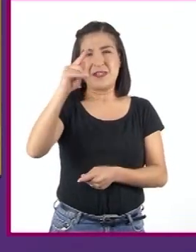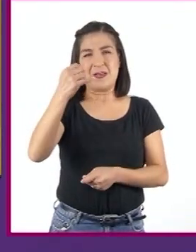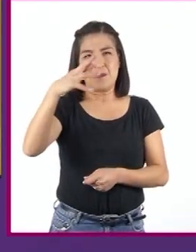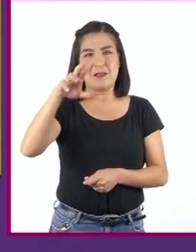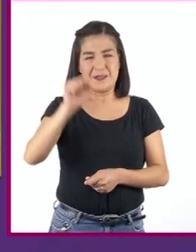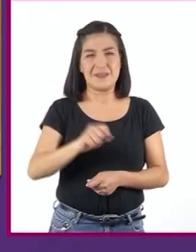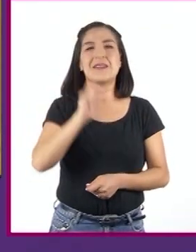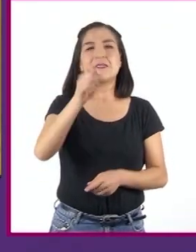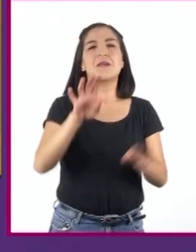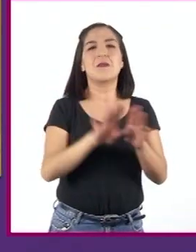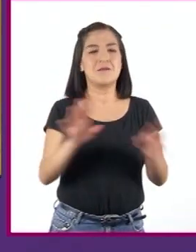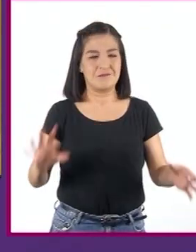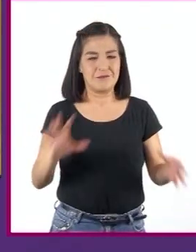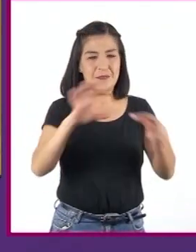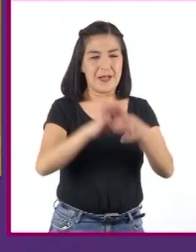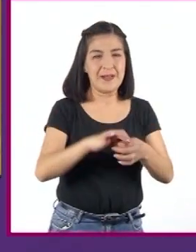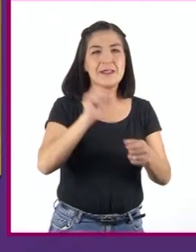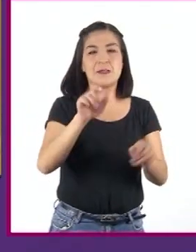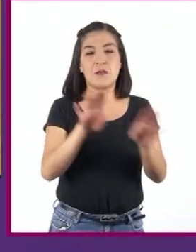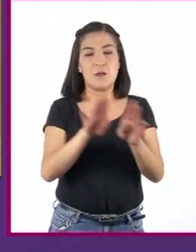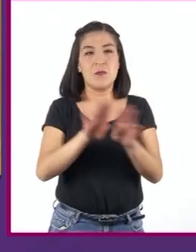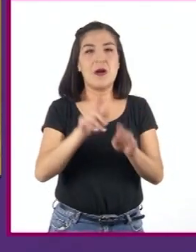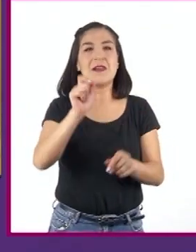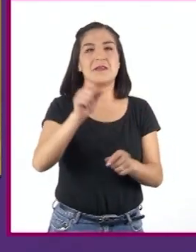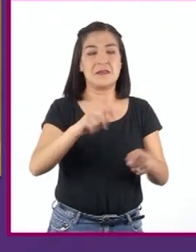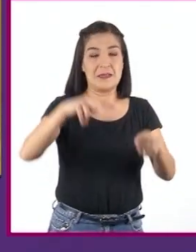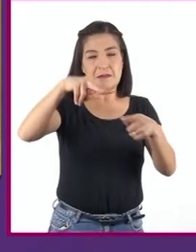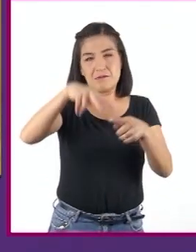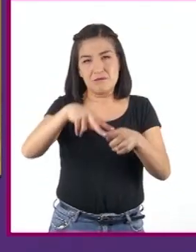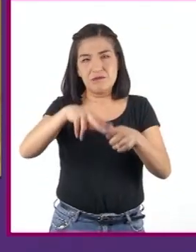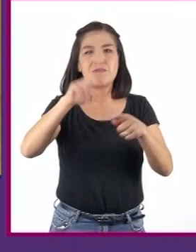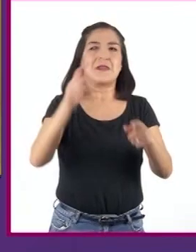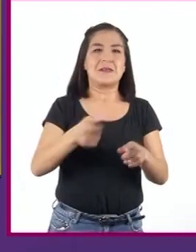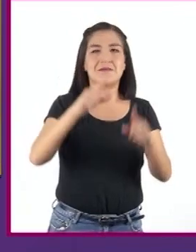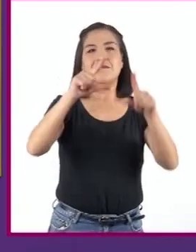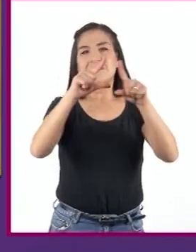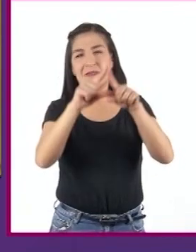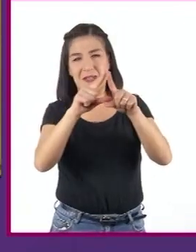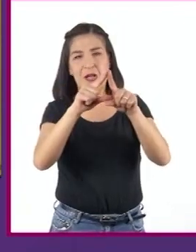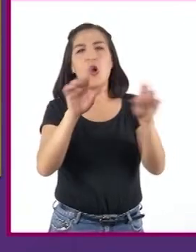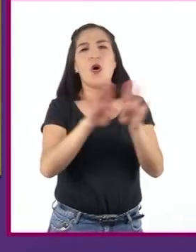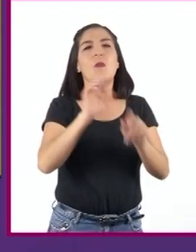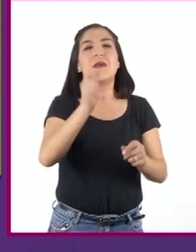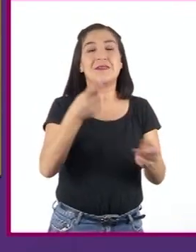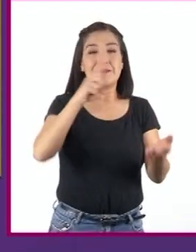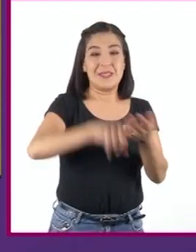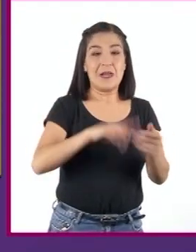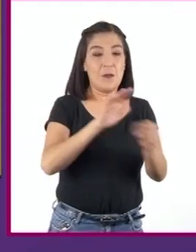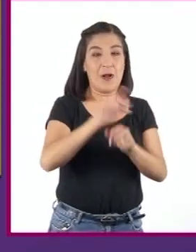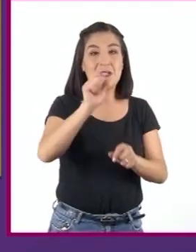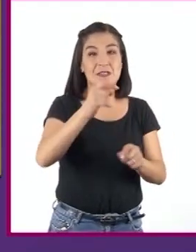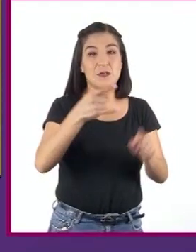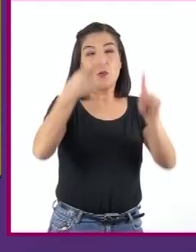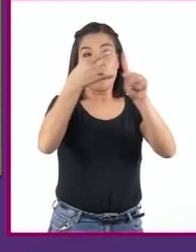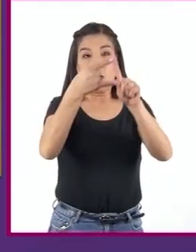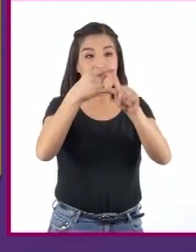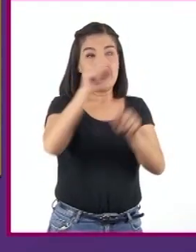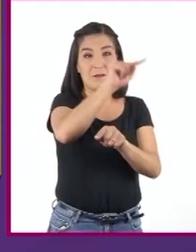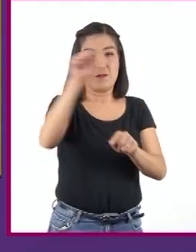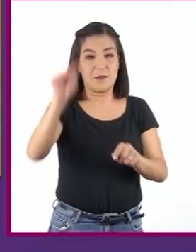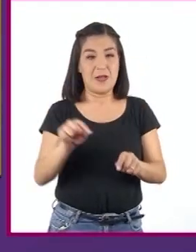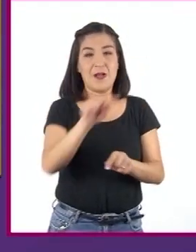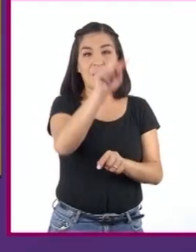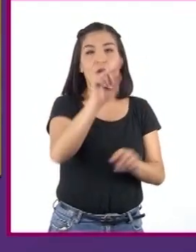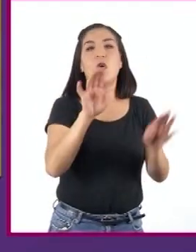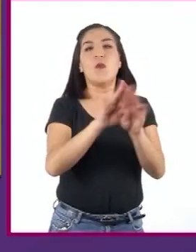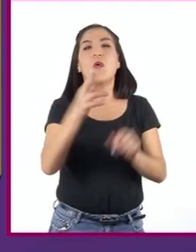Sí, es la relación que hay entre los lados de los triángulos rectángulos, en donde el área del cuadrado que se forma con la hipotenusa